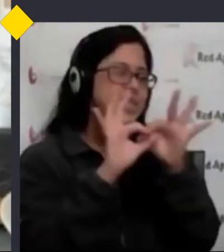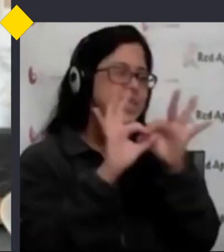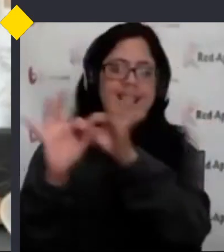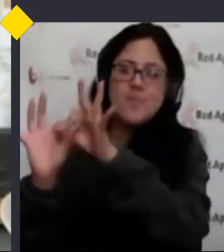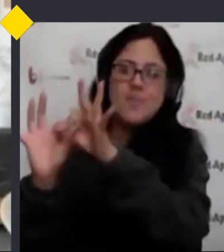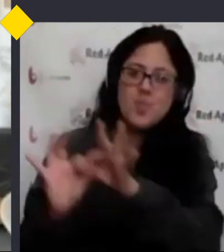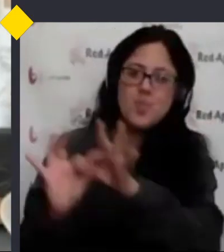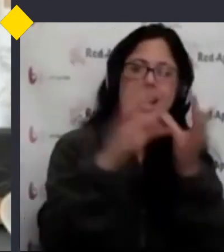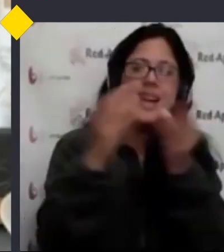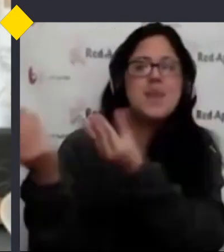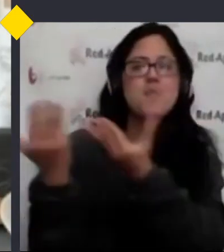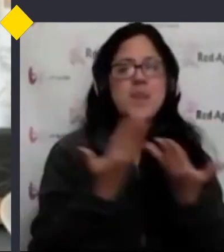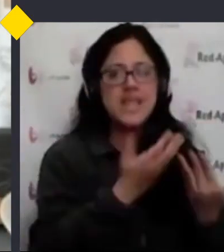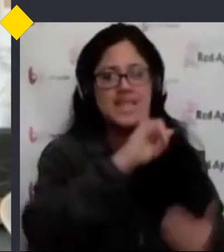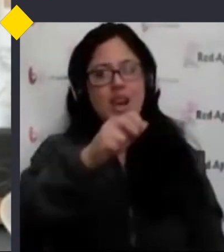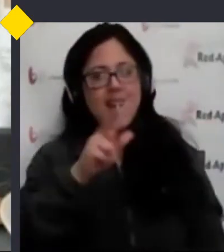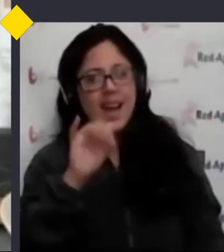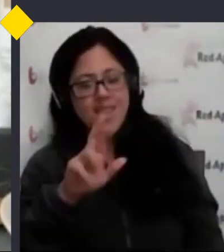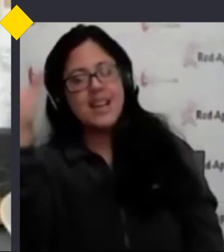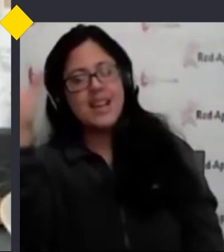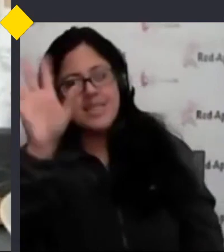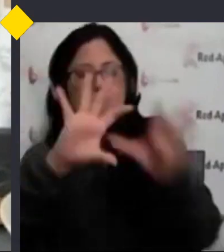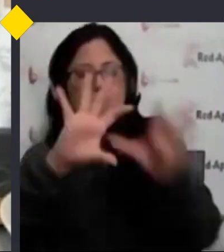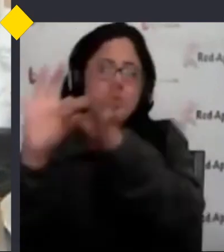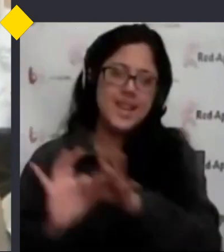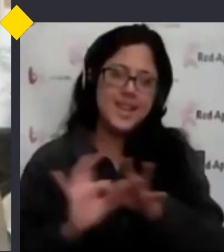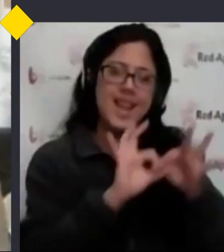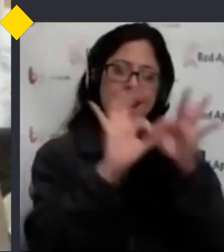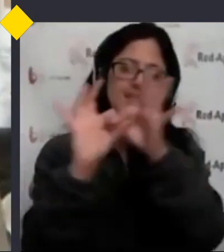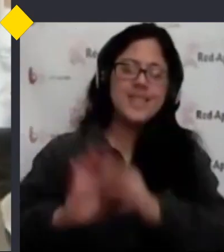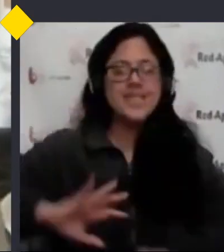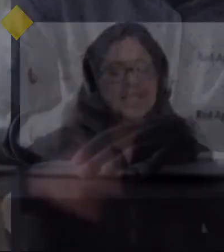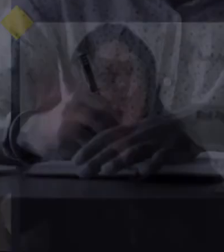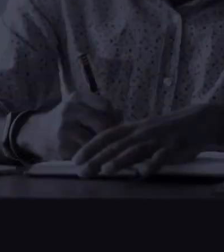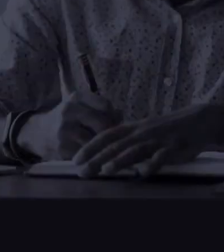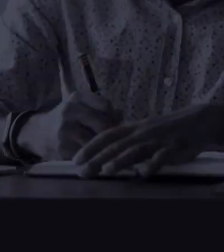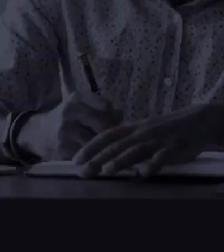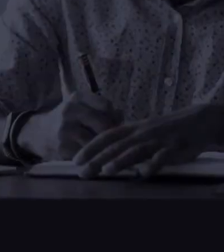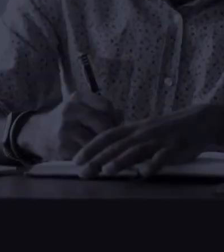invitación, Javiera. Chao, gracias. Gracias por la invitación. Chao, chao. Chao.